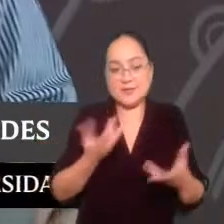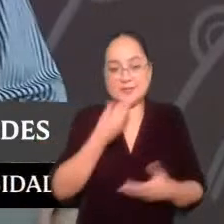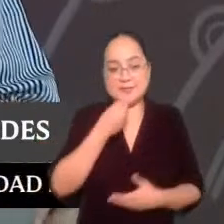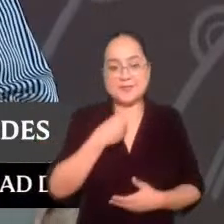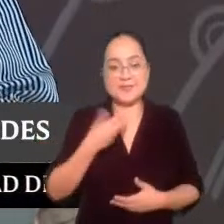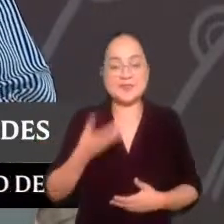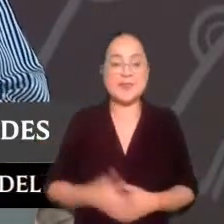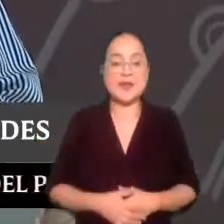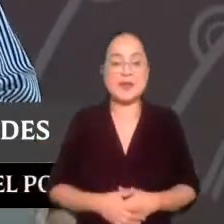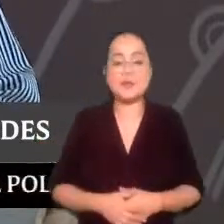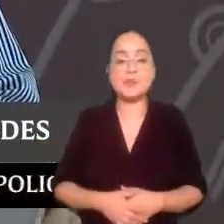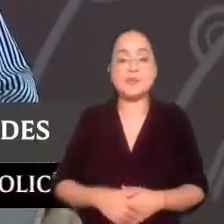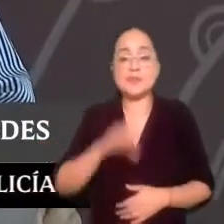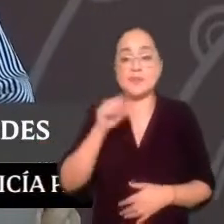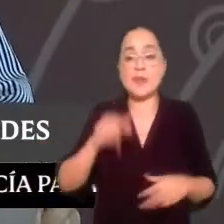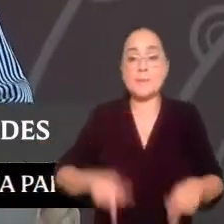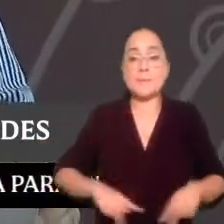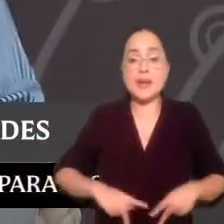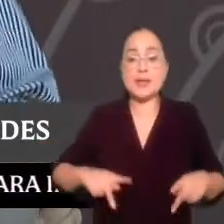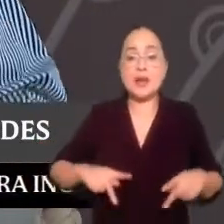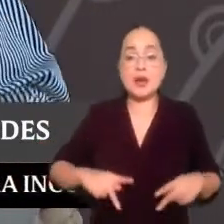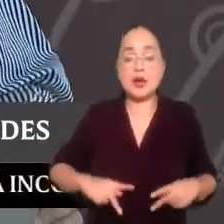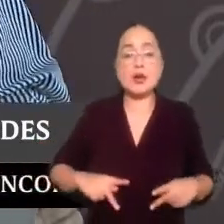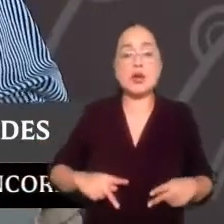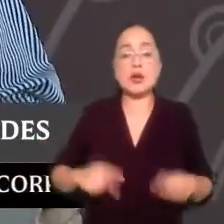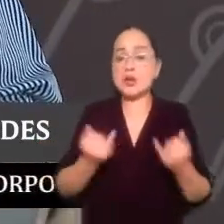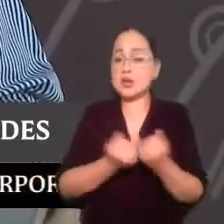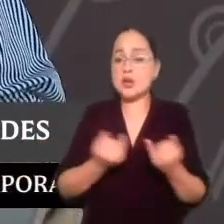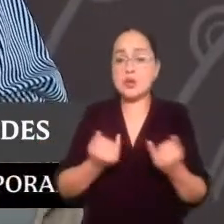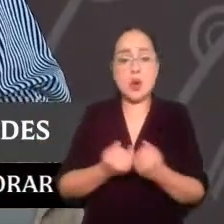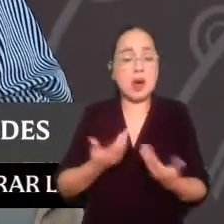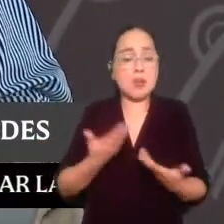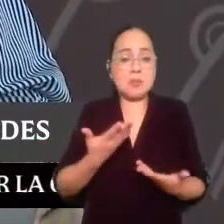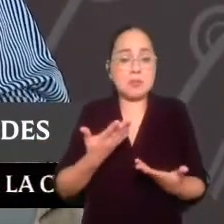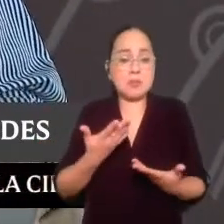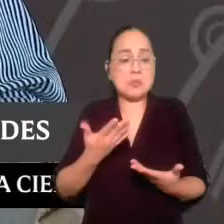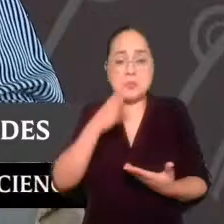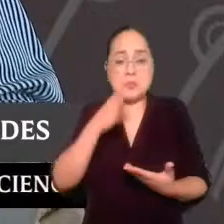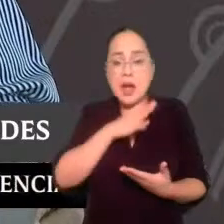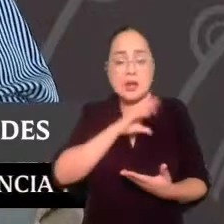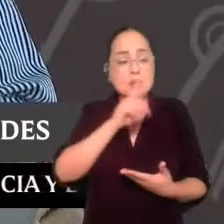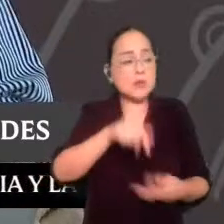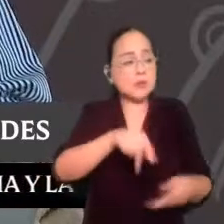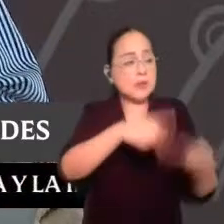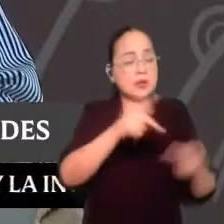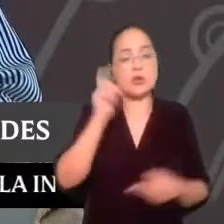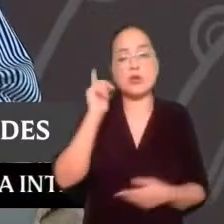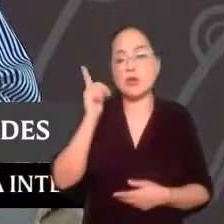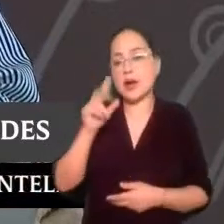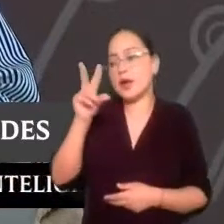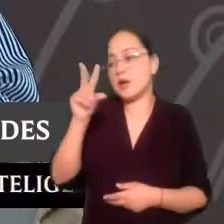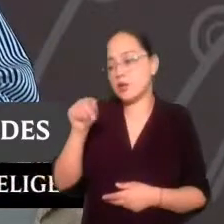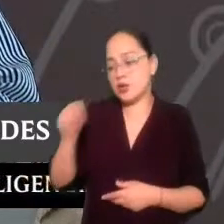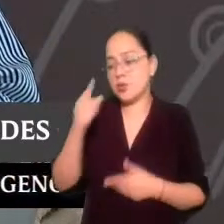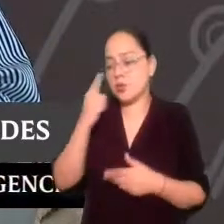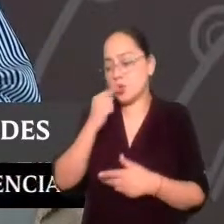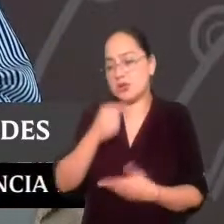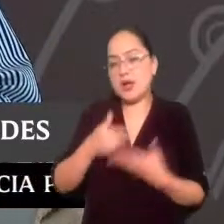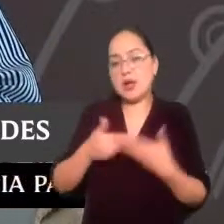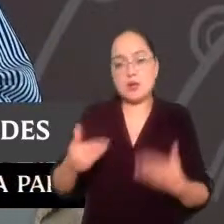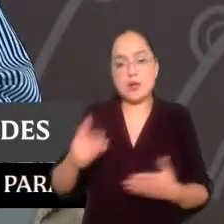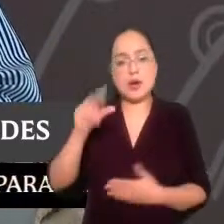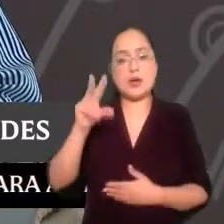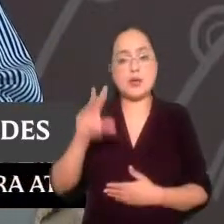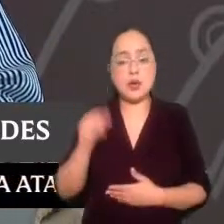Y los pantalones pues no nos quedaban y también les dábamos. O sea, yo espero que no ocurra eso. Lo que quiero es que haya